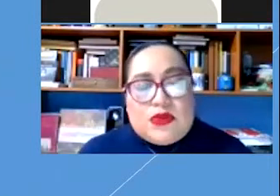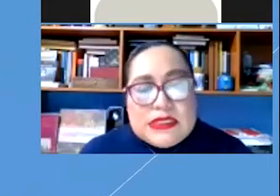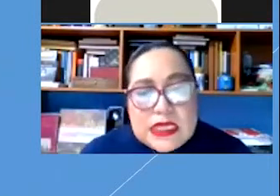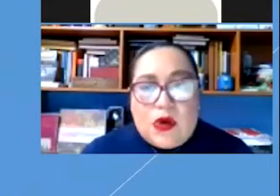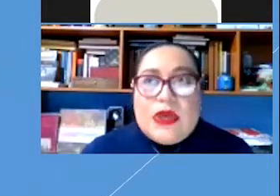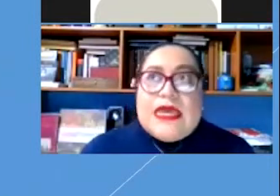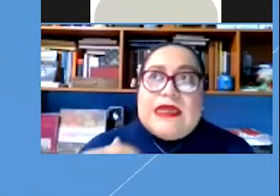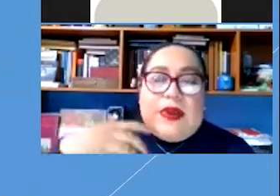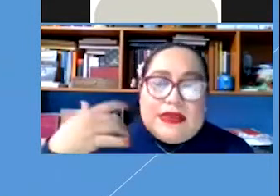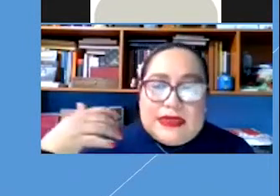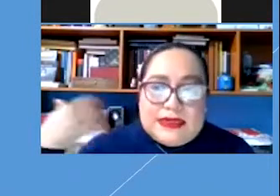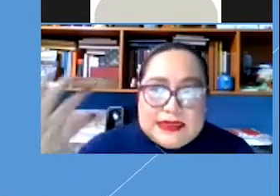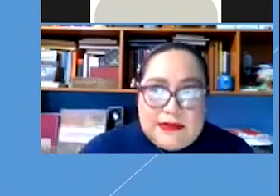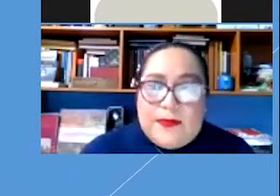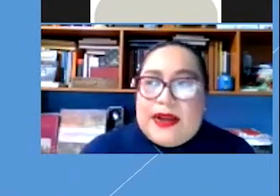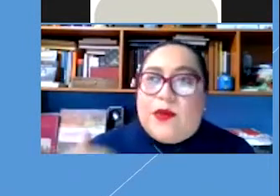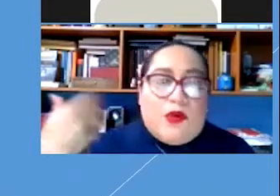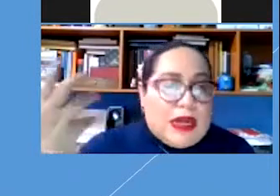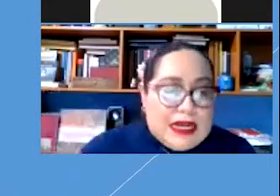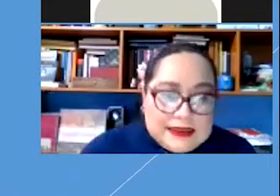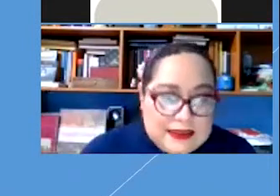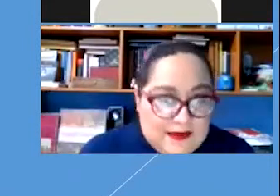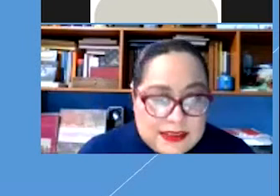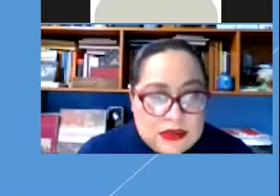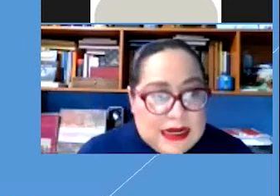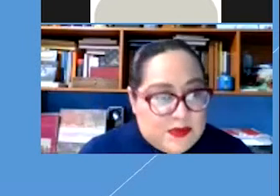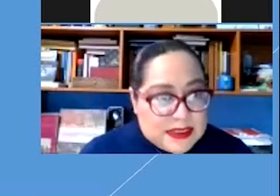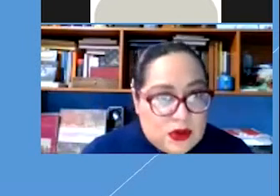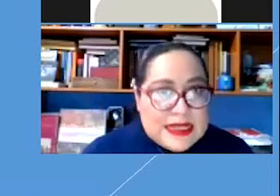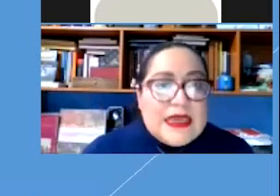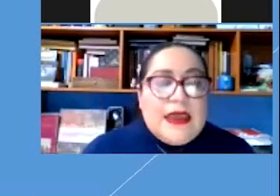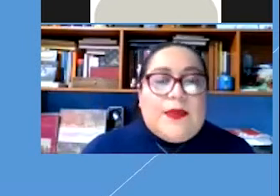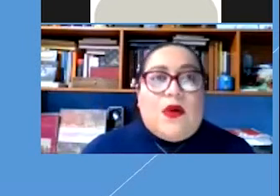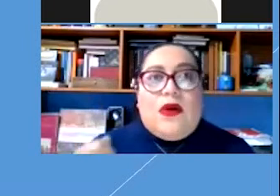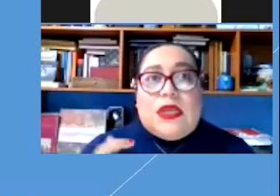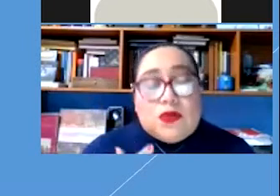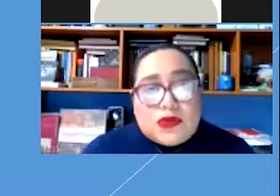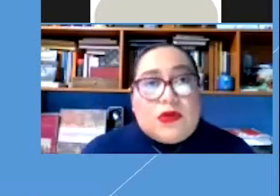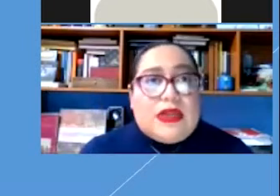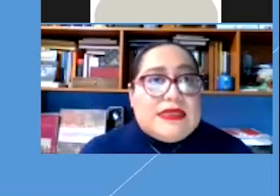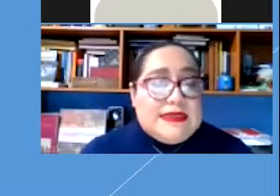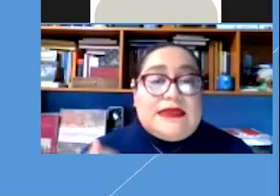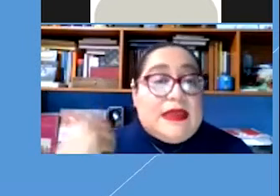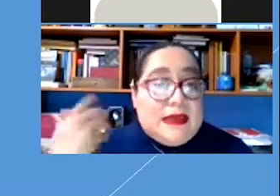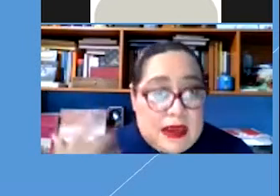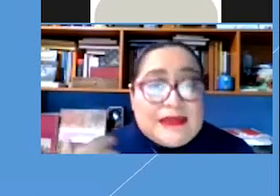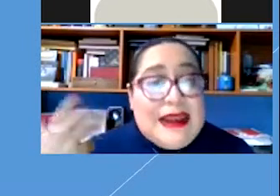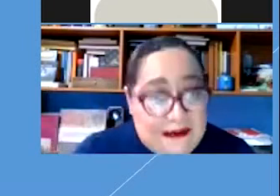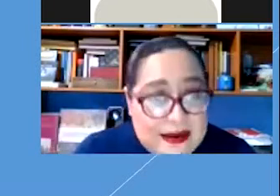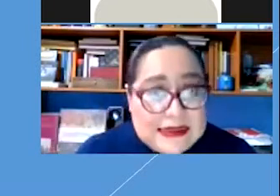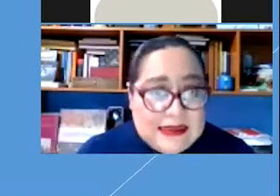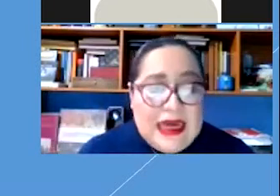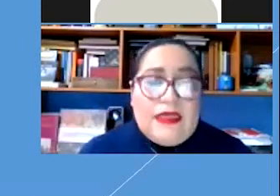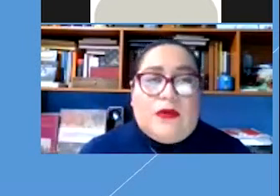cambio positivo, siempre va a ser sensible para provocar la satisfacción de las personas, ¿no? Incluso autores dicen hasta